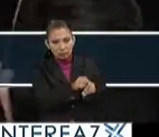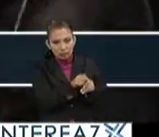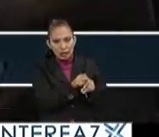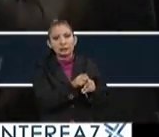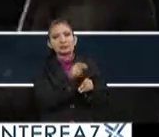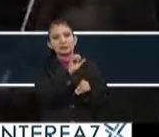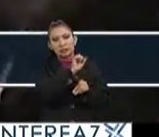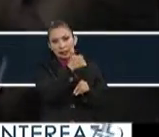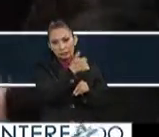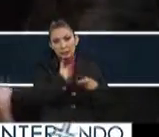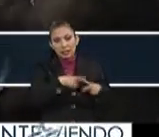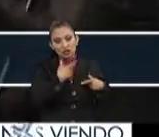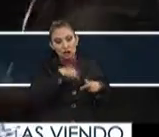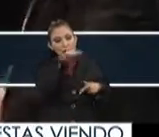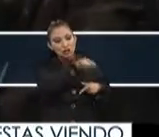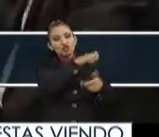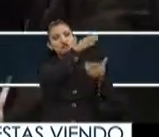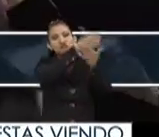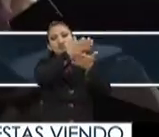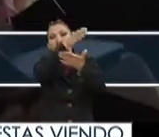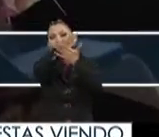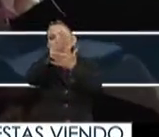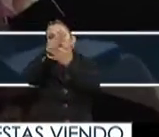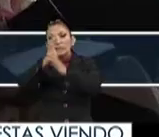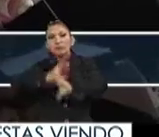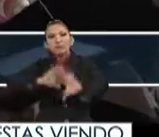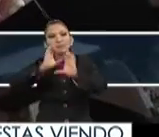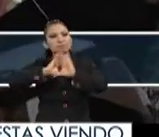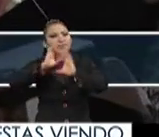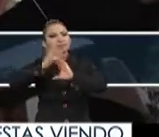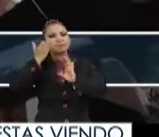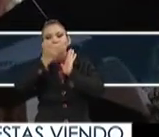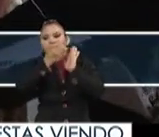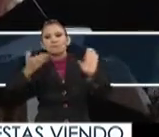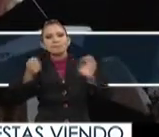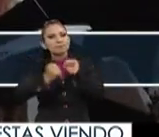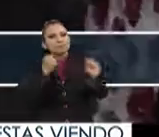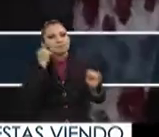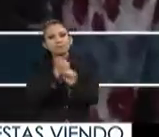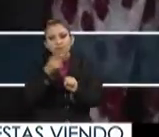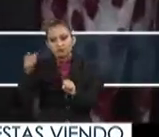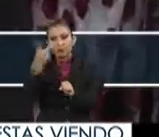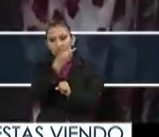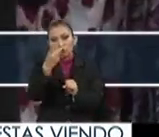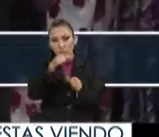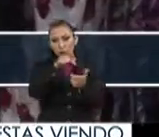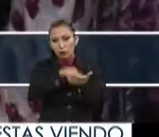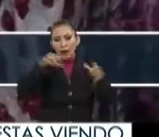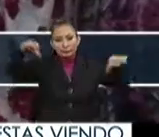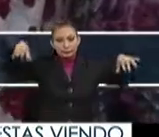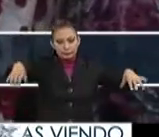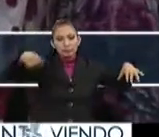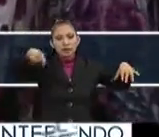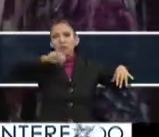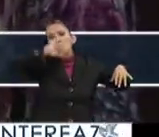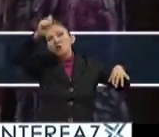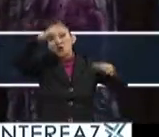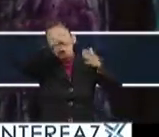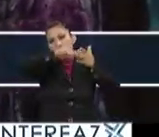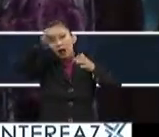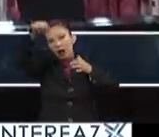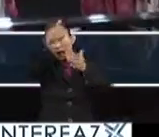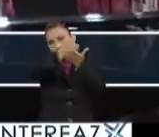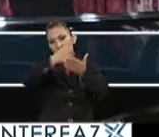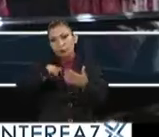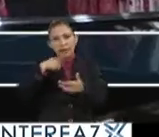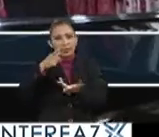de 66, que dan conciertos pues a lo largo del año, en estas dos sedes, obviamente, pero también en muchas otras sedes en la